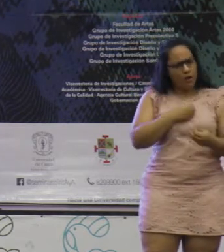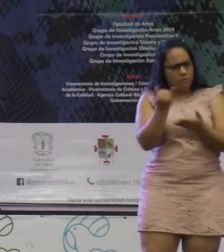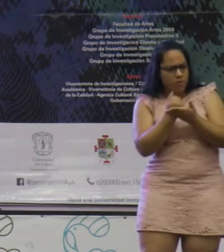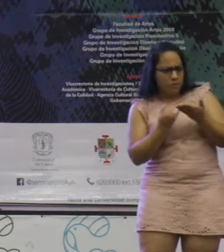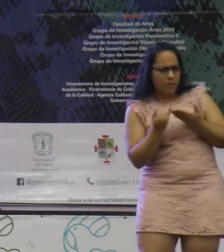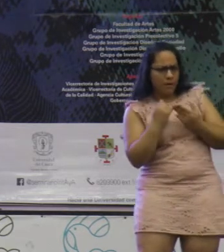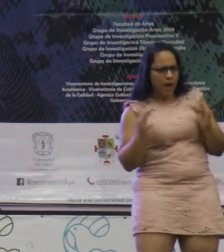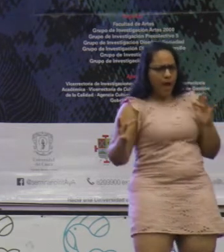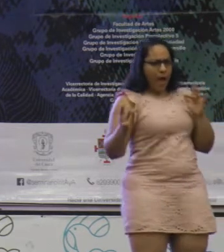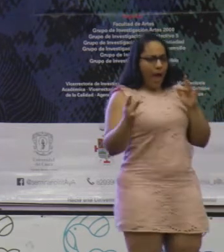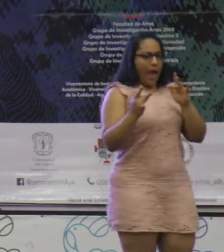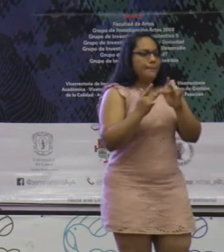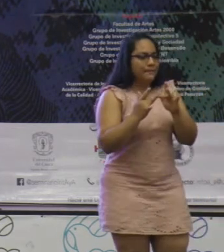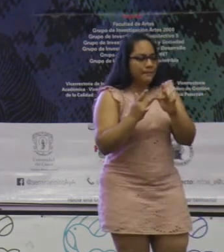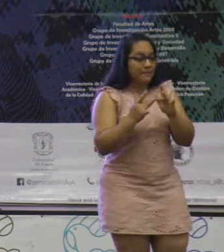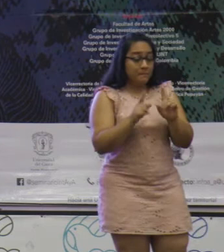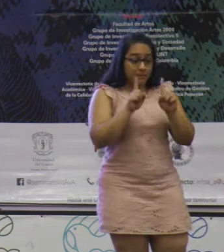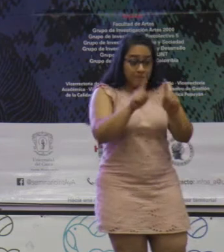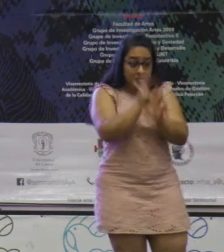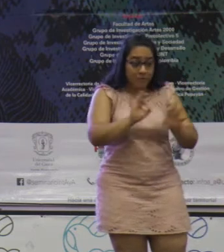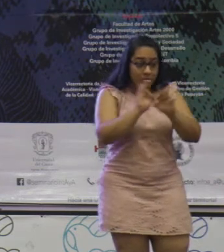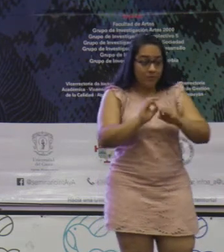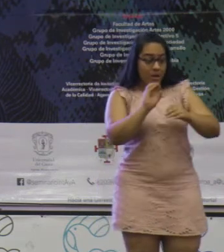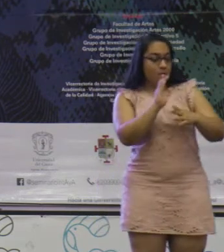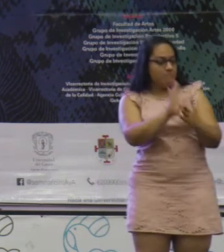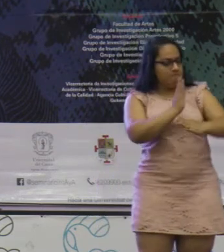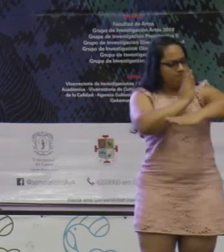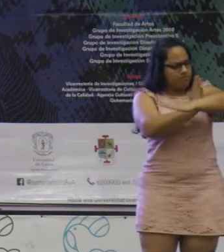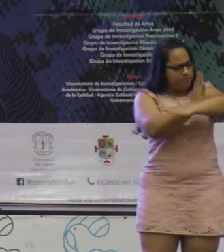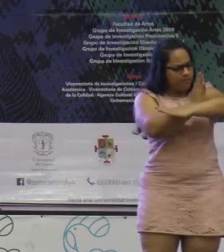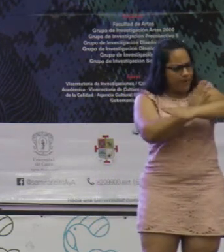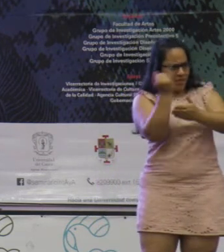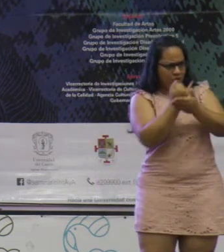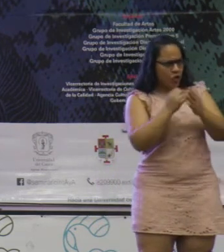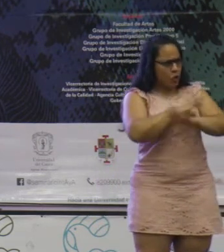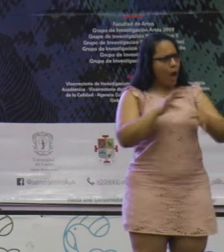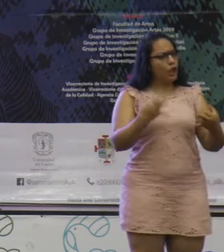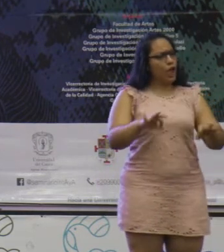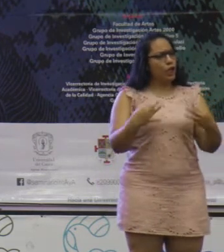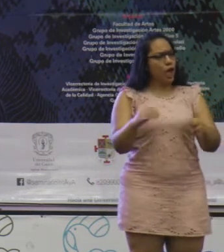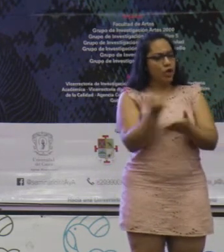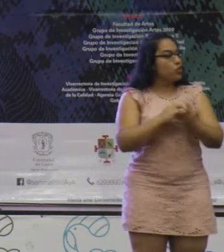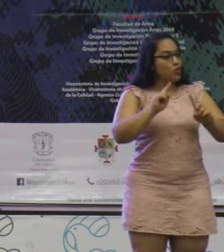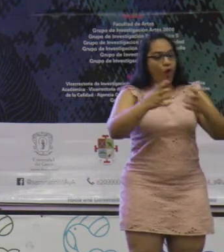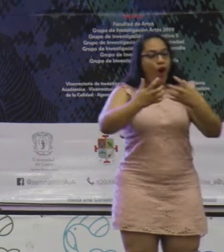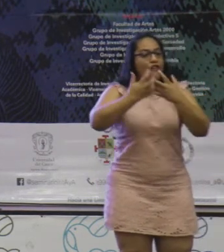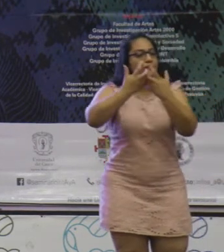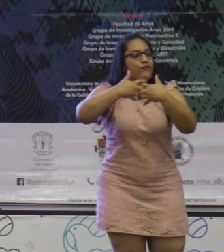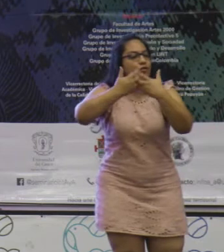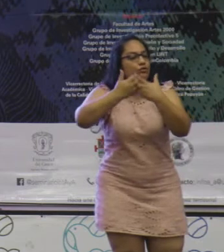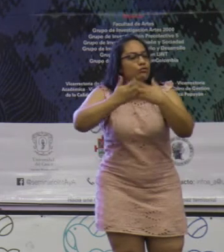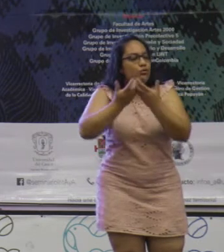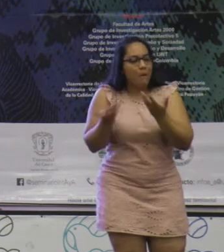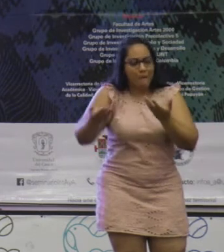ilustración. Pero cuando entendemos en la contemporaneidad que la ilustración no es una gráfica, sino una función de ciertas